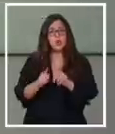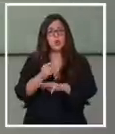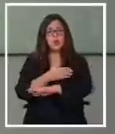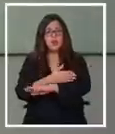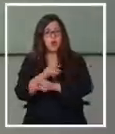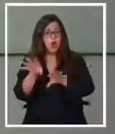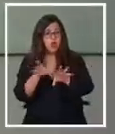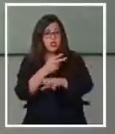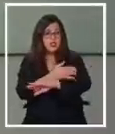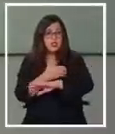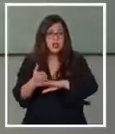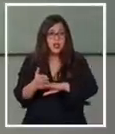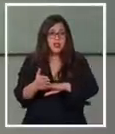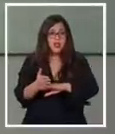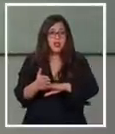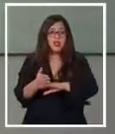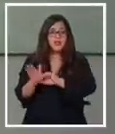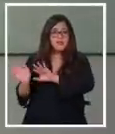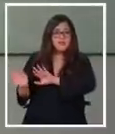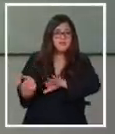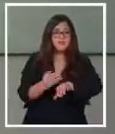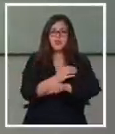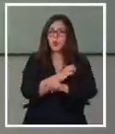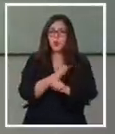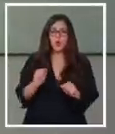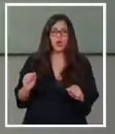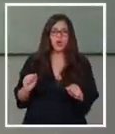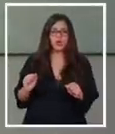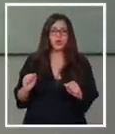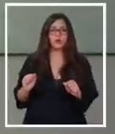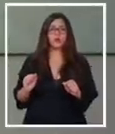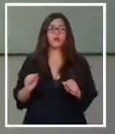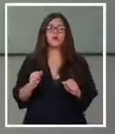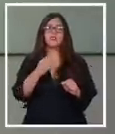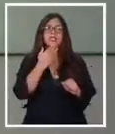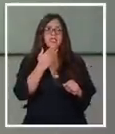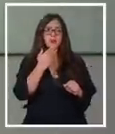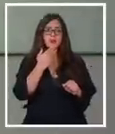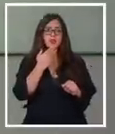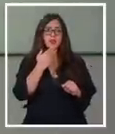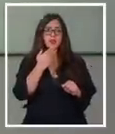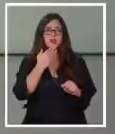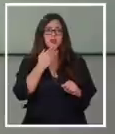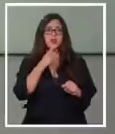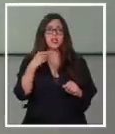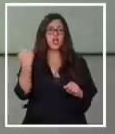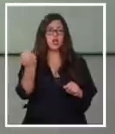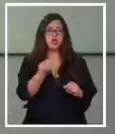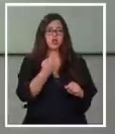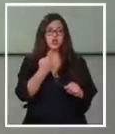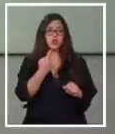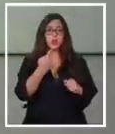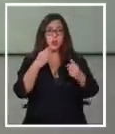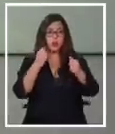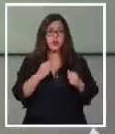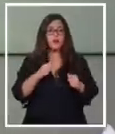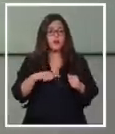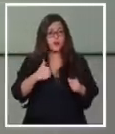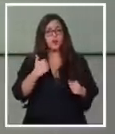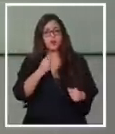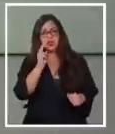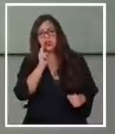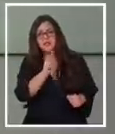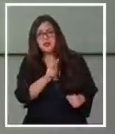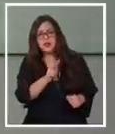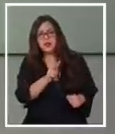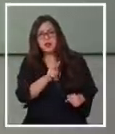pasar pero que a la vez nos dispongamos todos a no ver en el otro un enemigo a que